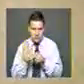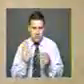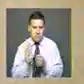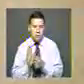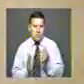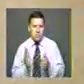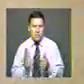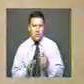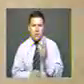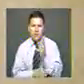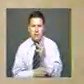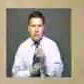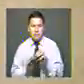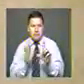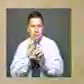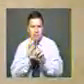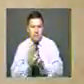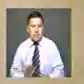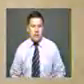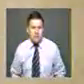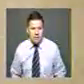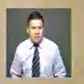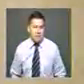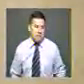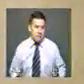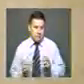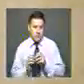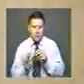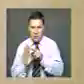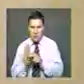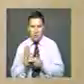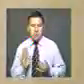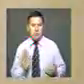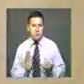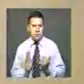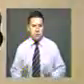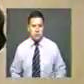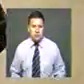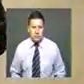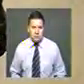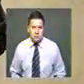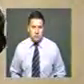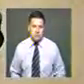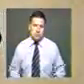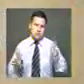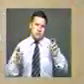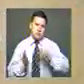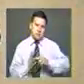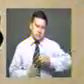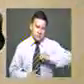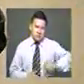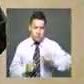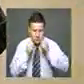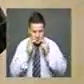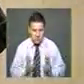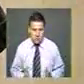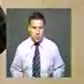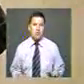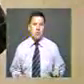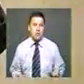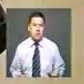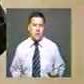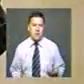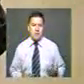cual se predica la omisión legislativa. Estamos ante una norma jurisprudencial. Los asuntos de los derechos de las minorías